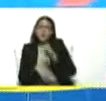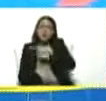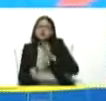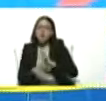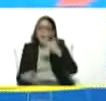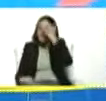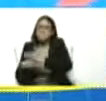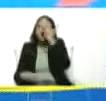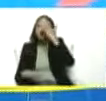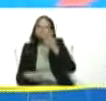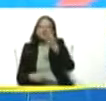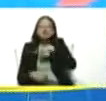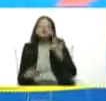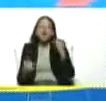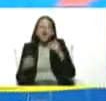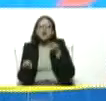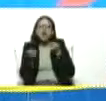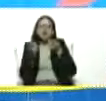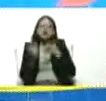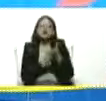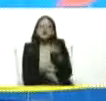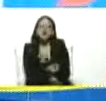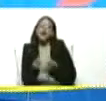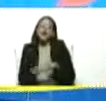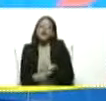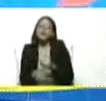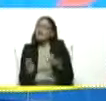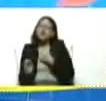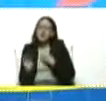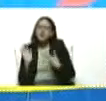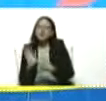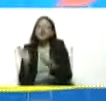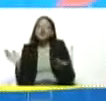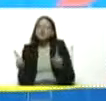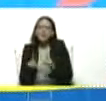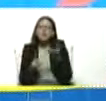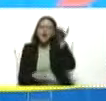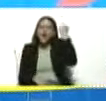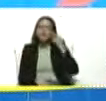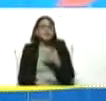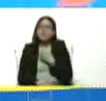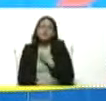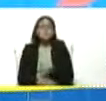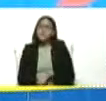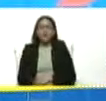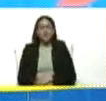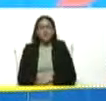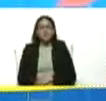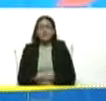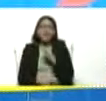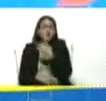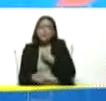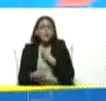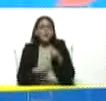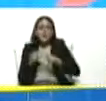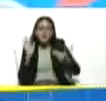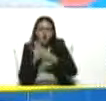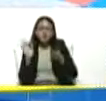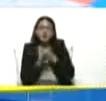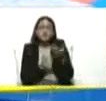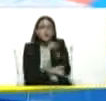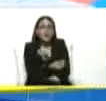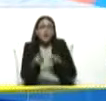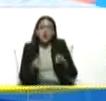tenemos las riendas, tengo las riendas en mis manos, tenemos las riendas en nuestras manos, y ya la economía más nunca va a ser un campo de